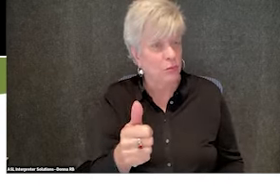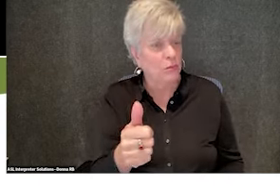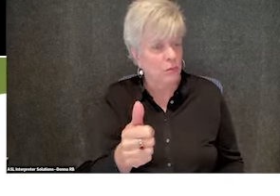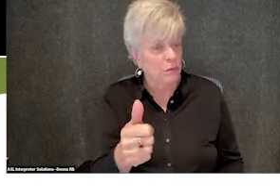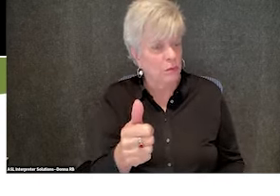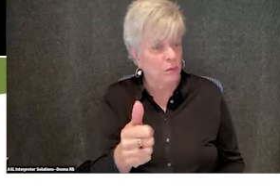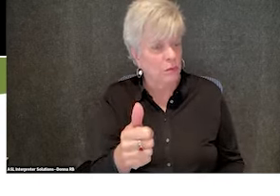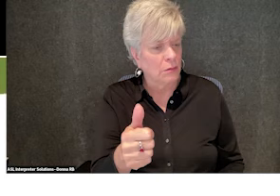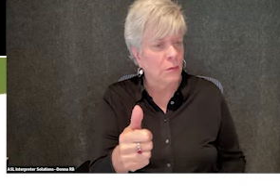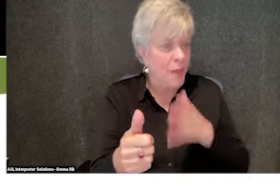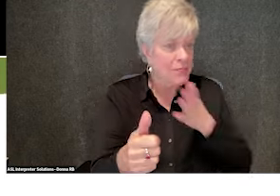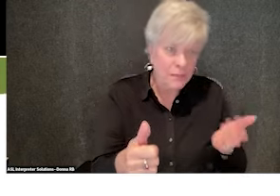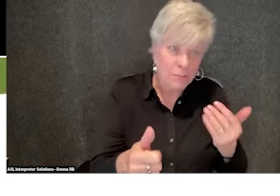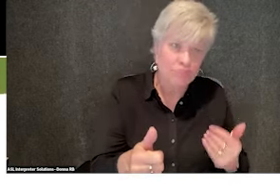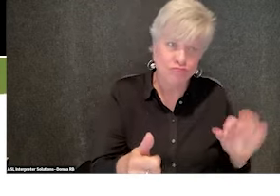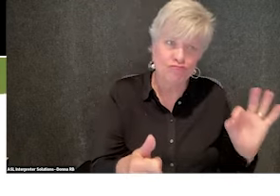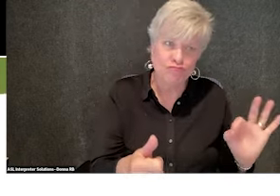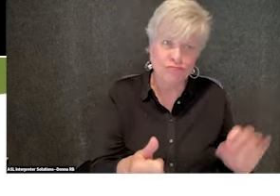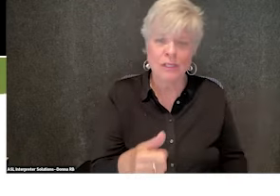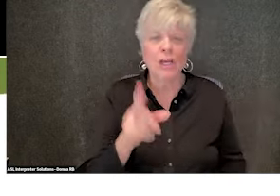con personas, estar,